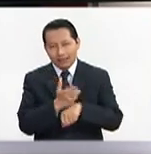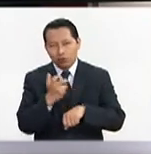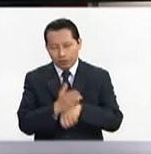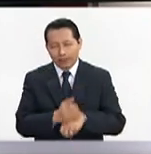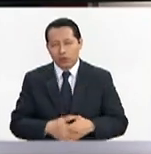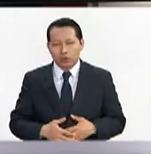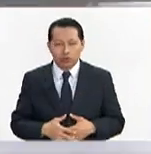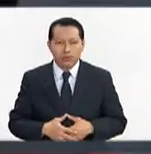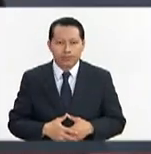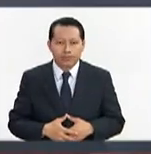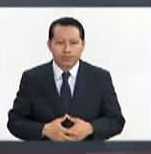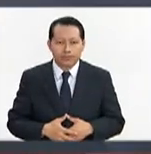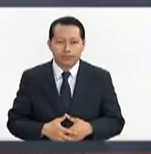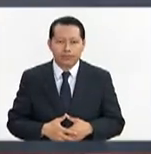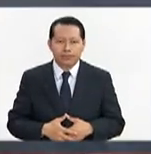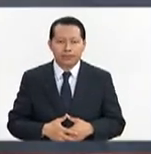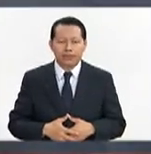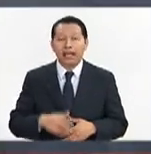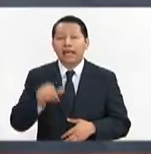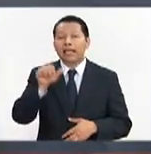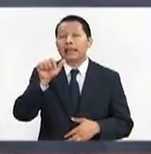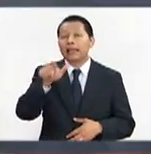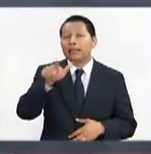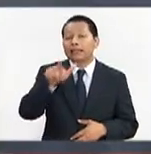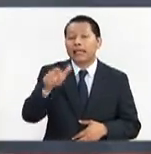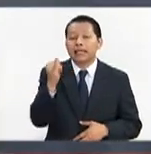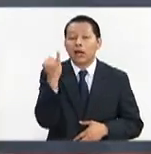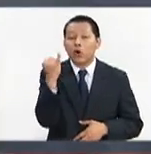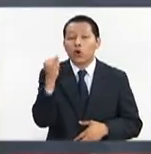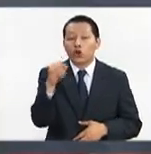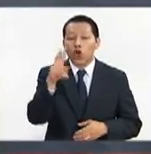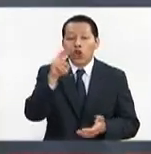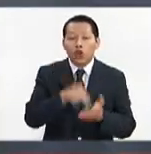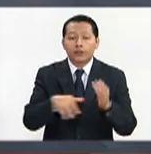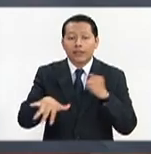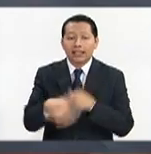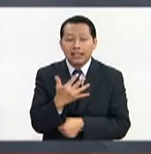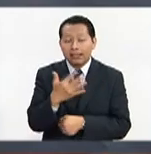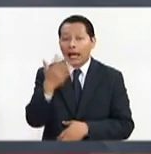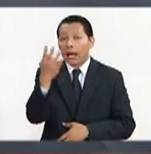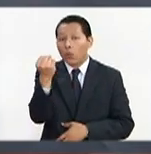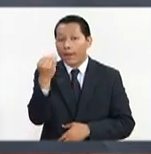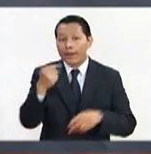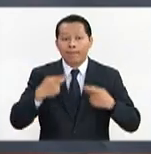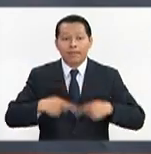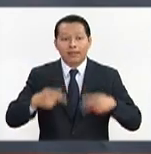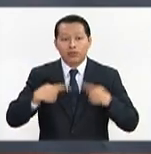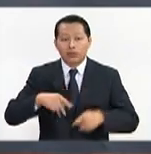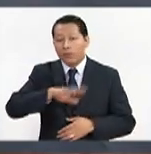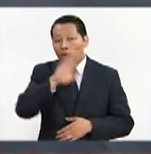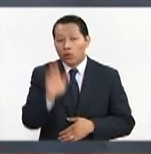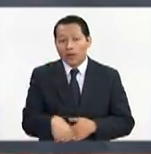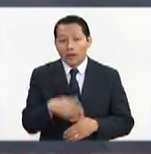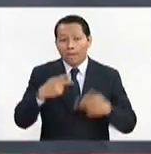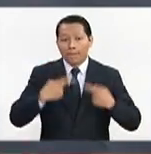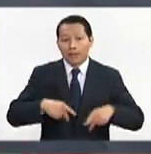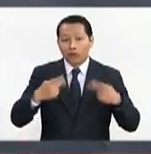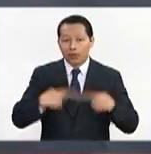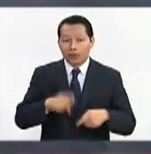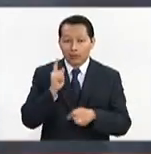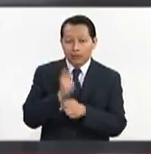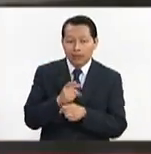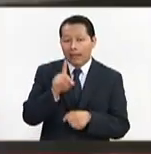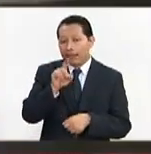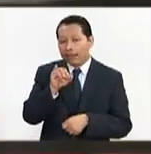Unidos. El 17 de junio del 2015, 9 personas murieron después de que un sujeto identificado